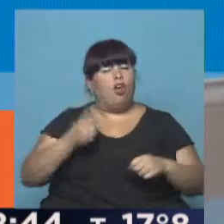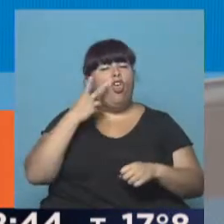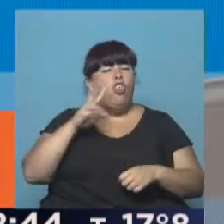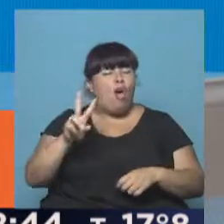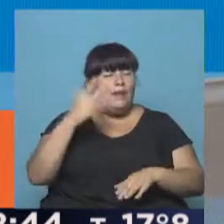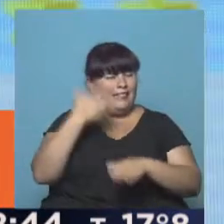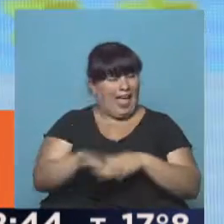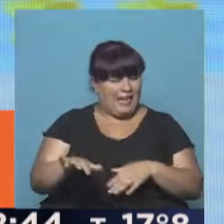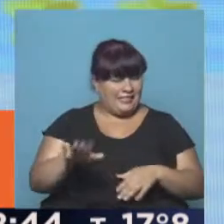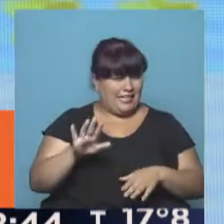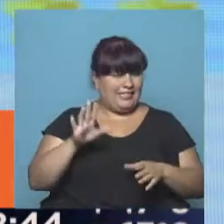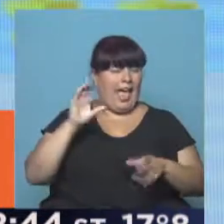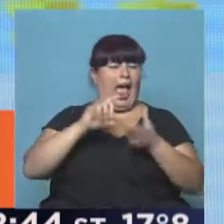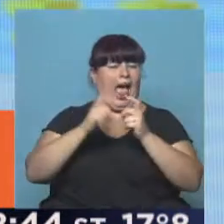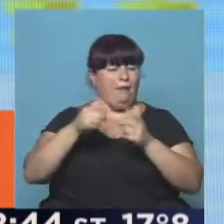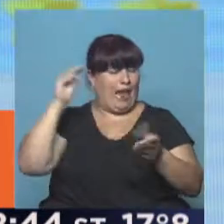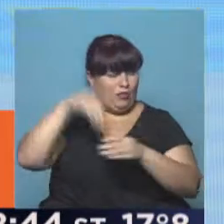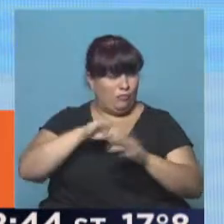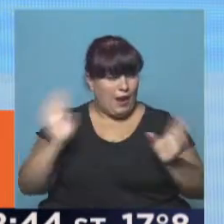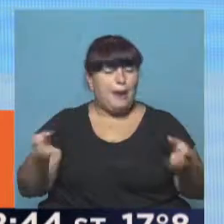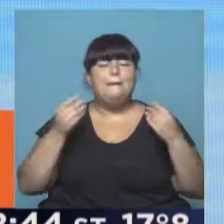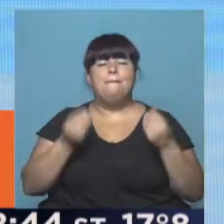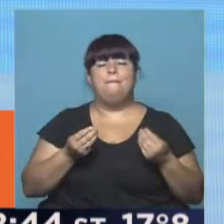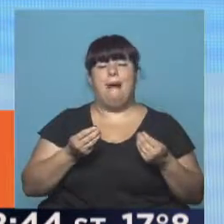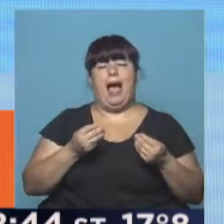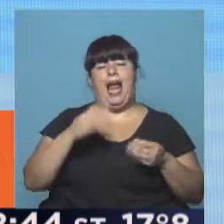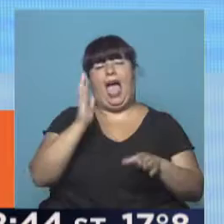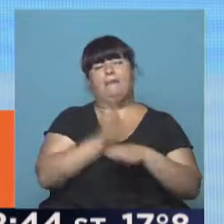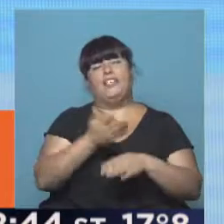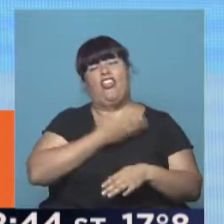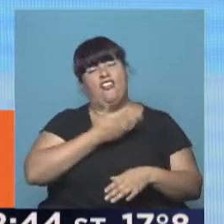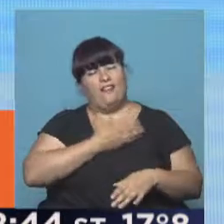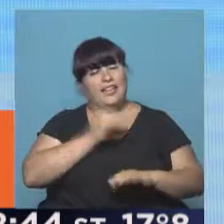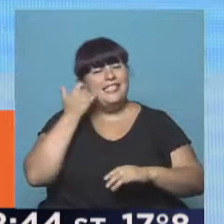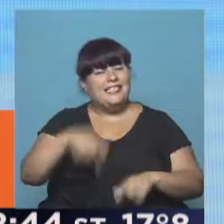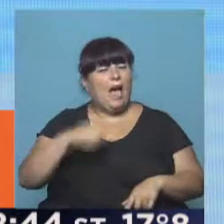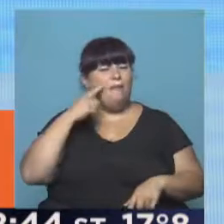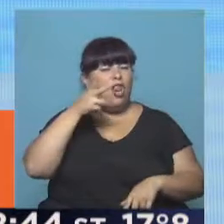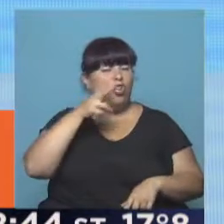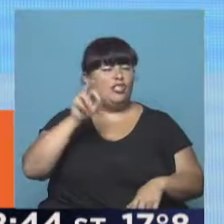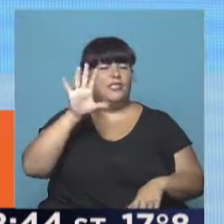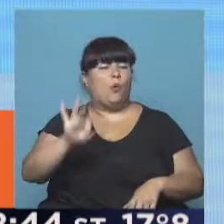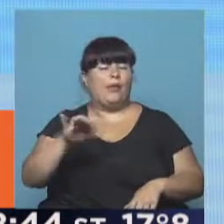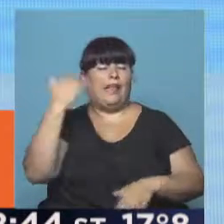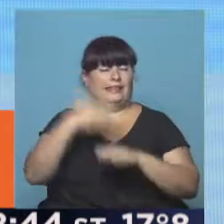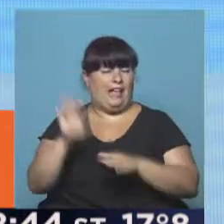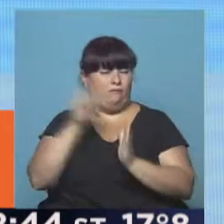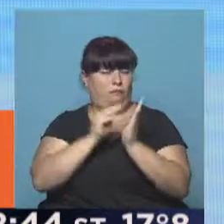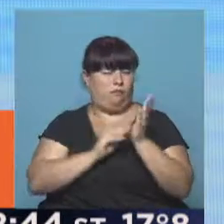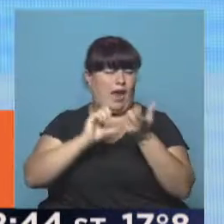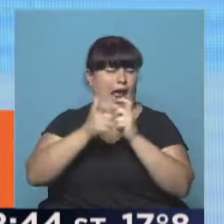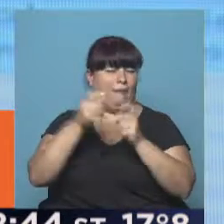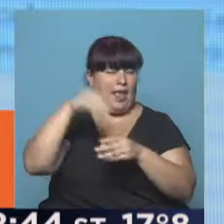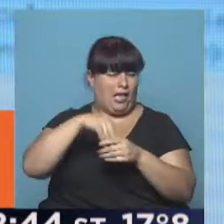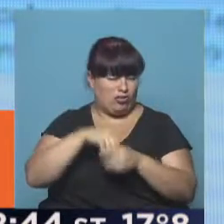2.000 taxistas con la aplicación instalada para mediados de febrero ya en 1850 taxistas que se bajaron la